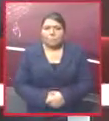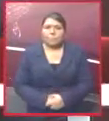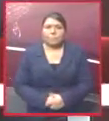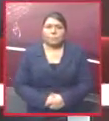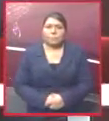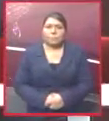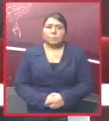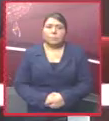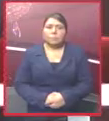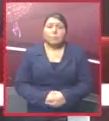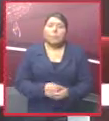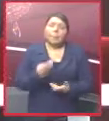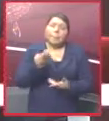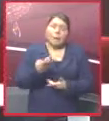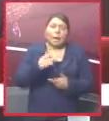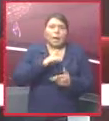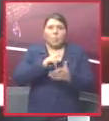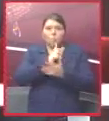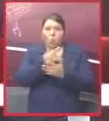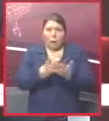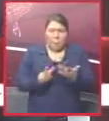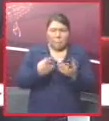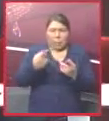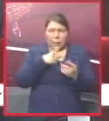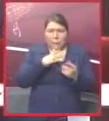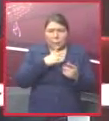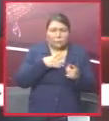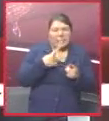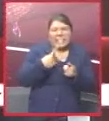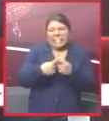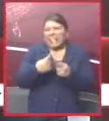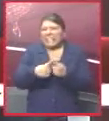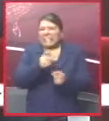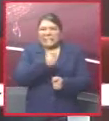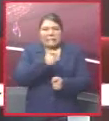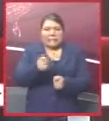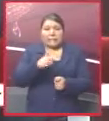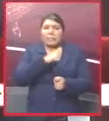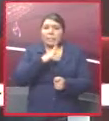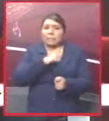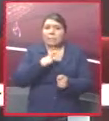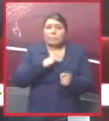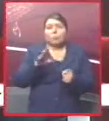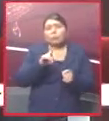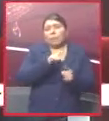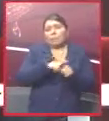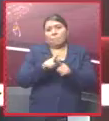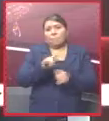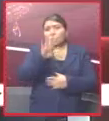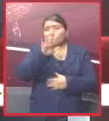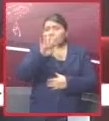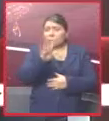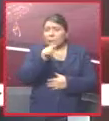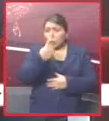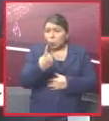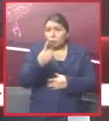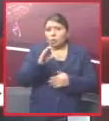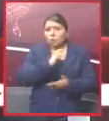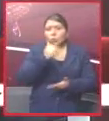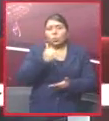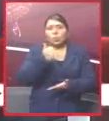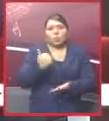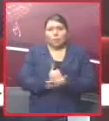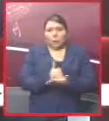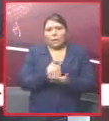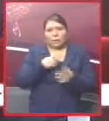tenemos? ¿Cómo lo hacemos? A través del programa ¿Quién es quién en los precios?, que tenemos cobertura en 51 ciudades, las principales de